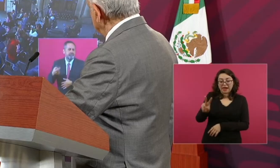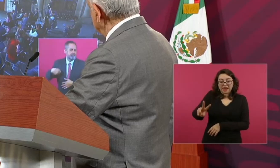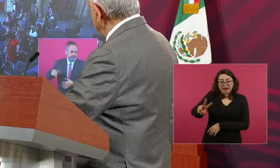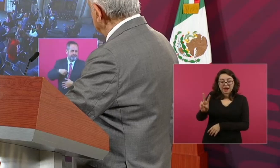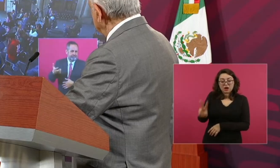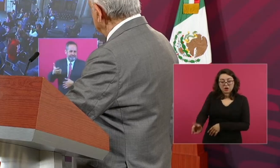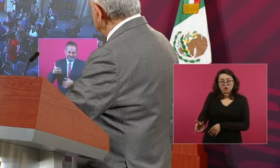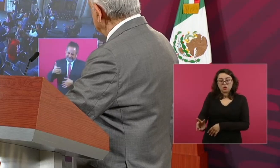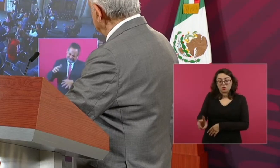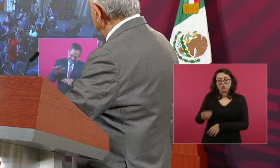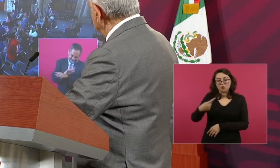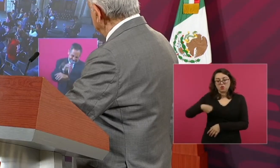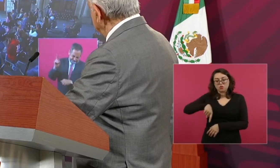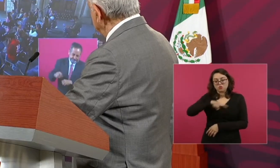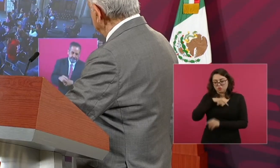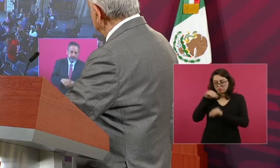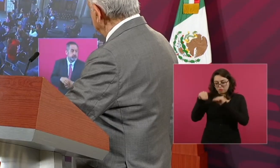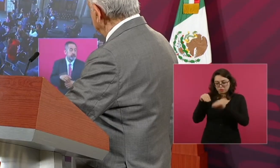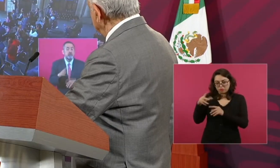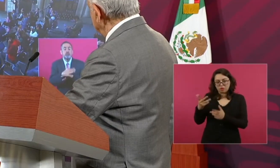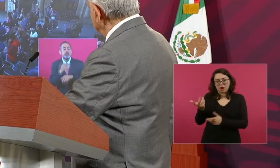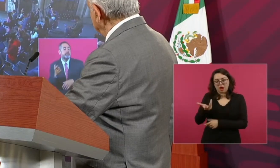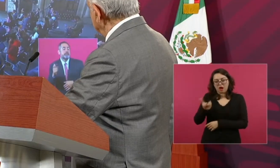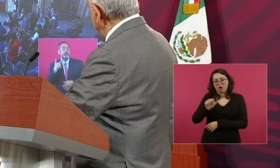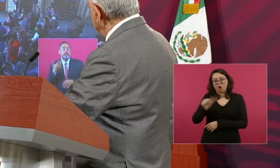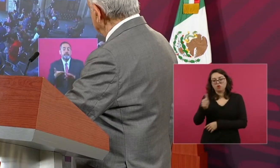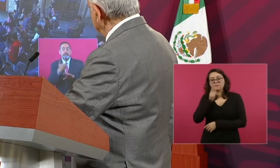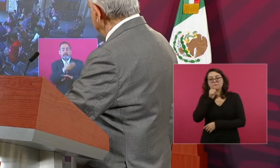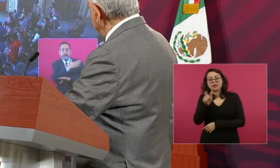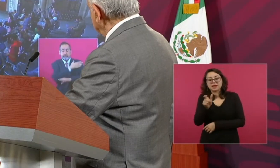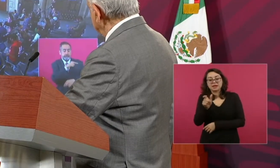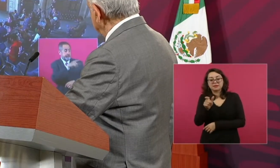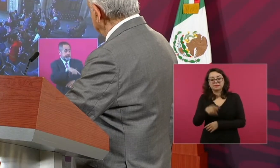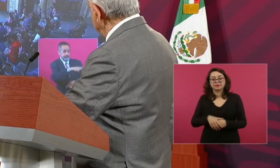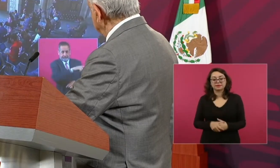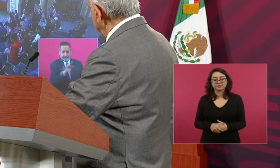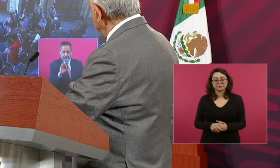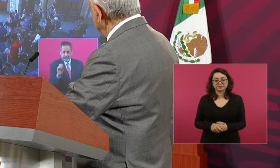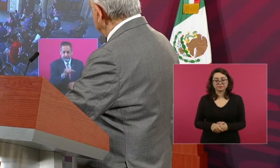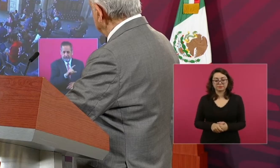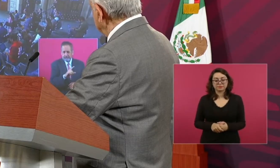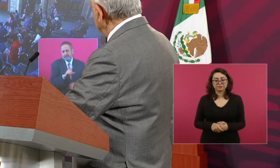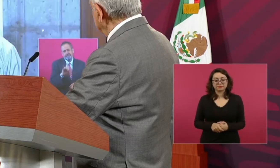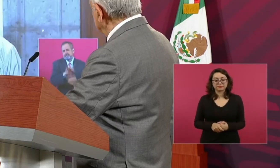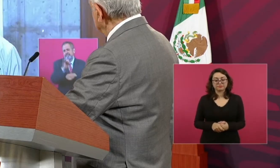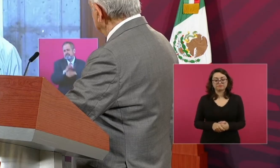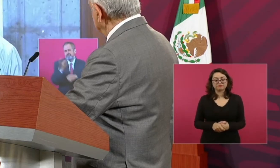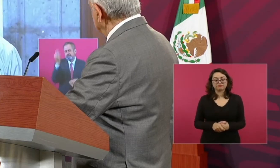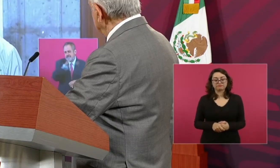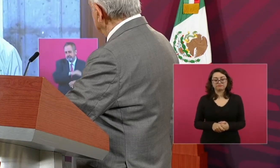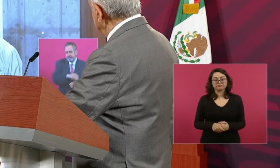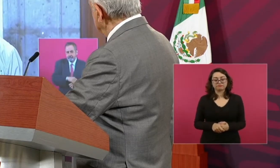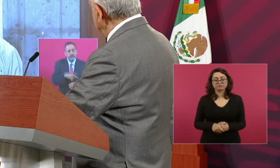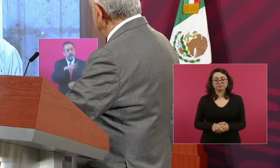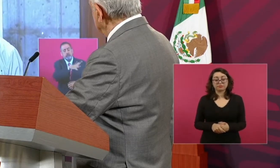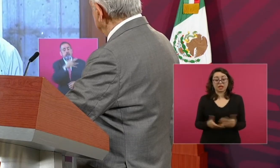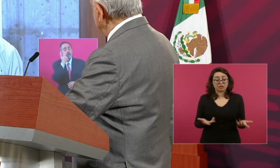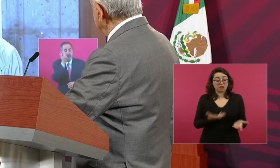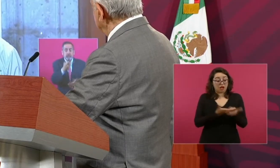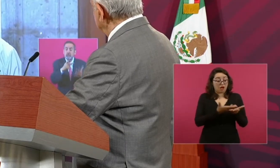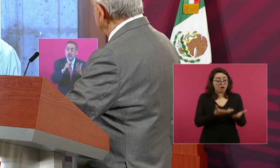porque todo fue una farsa. Entonces, quieren volver a engañar con eso.